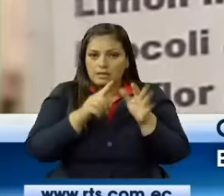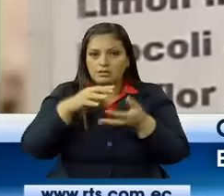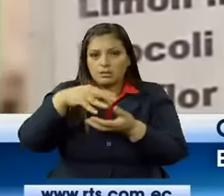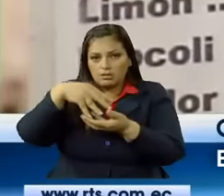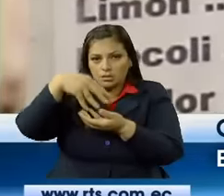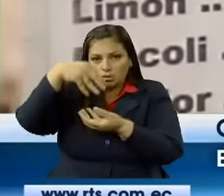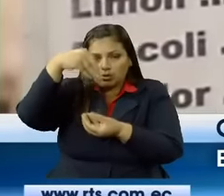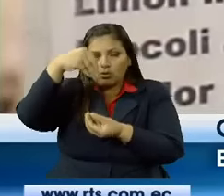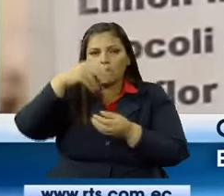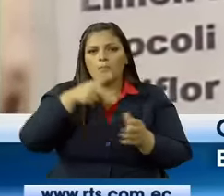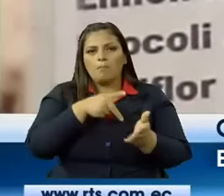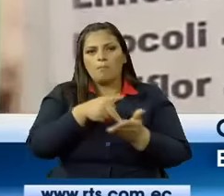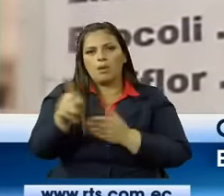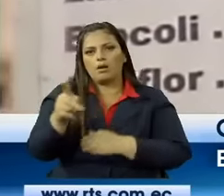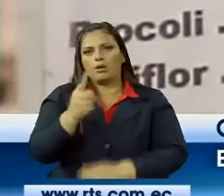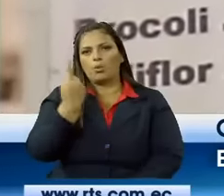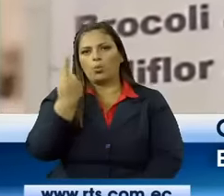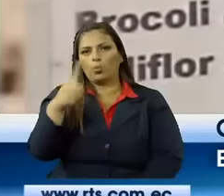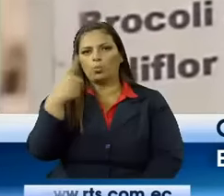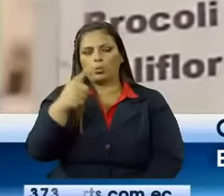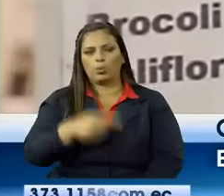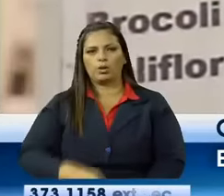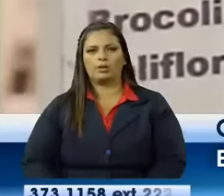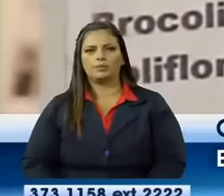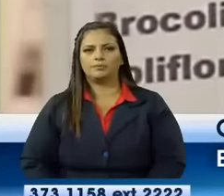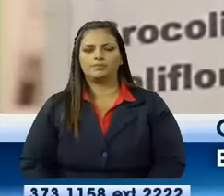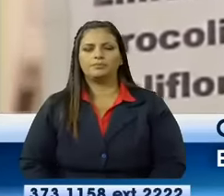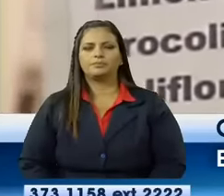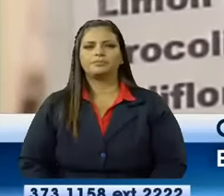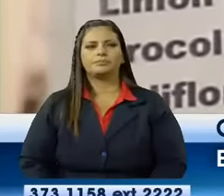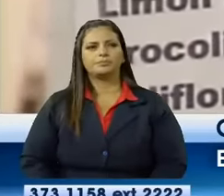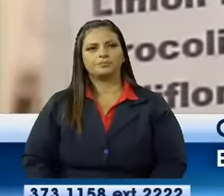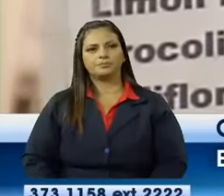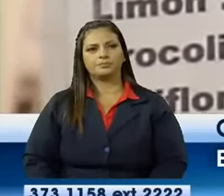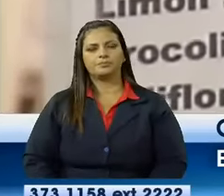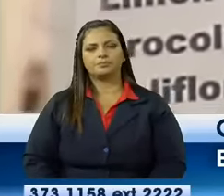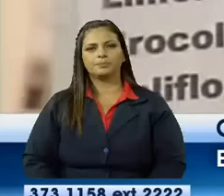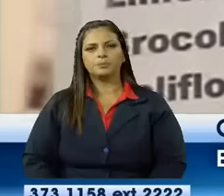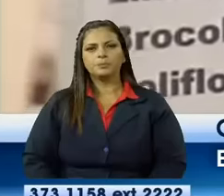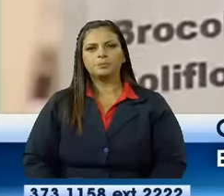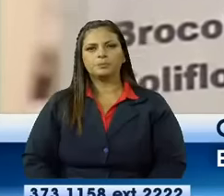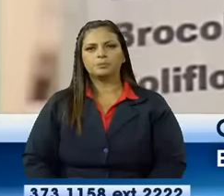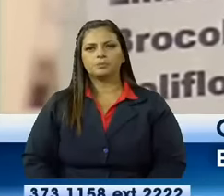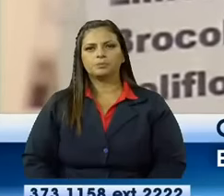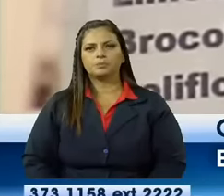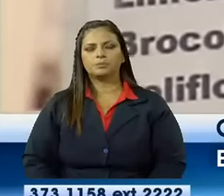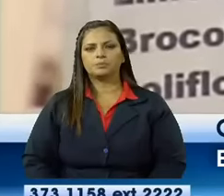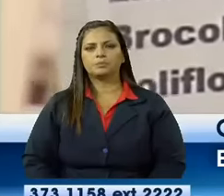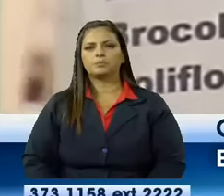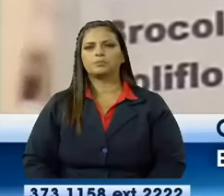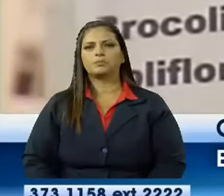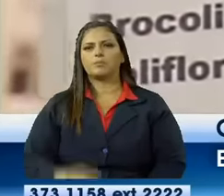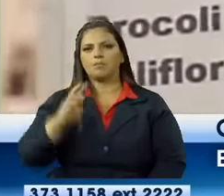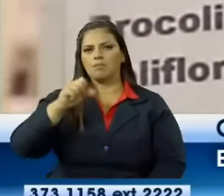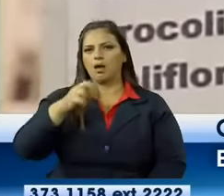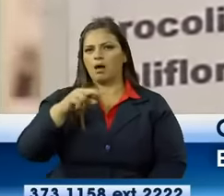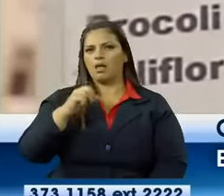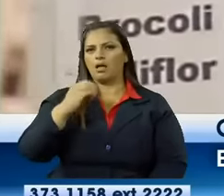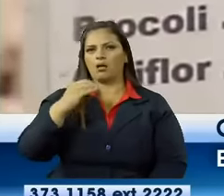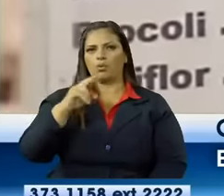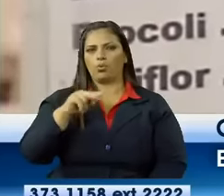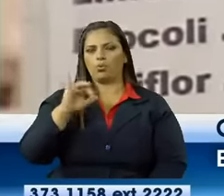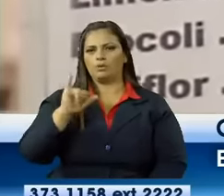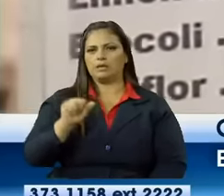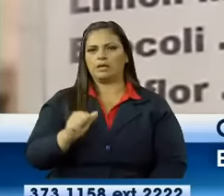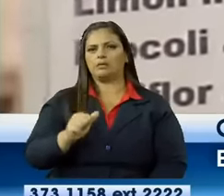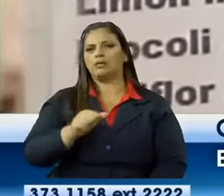naranjilla, 6 por 1 dólar. Está cara la naranjilla. Estaban dando 7, 8 y hasta 9 por 1 dólar. La maracuyá, 5 por 1 dólar. Eso sí se ha